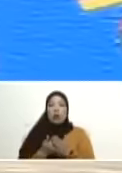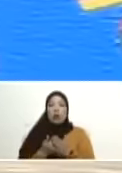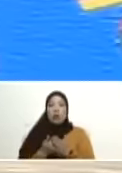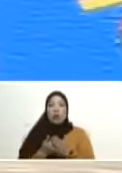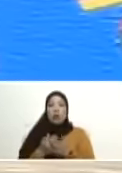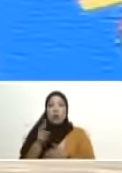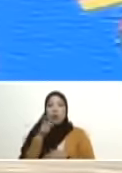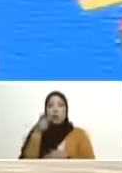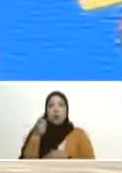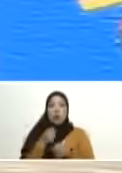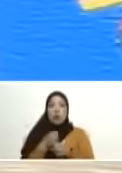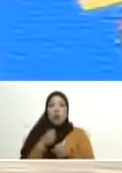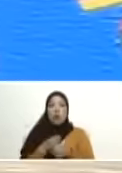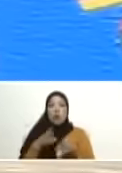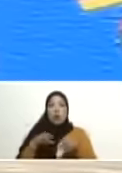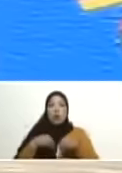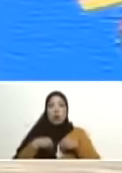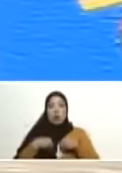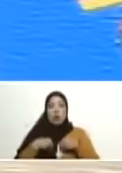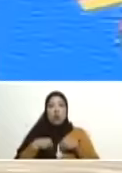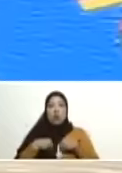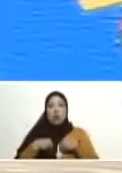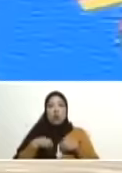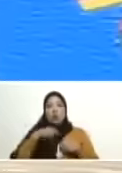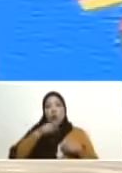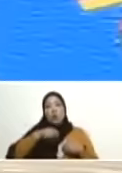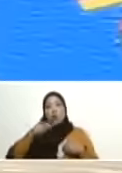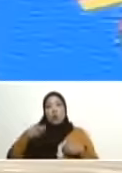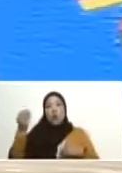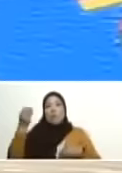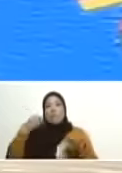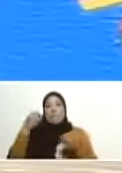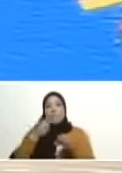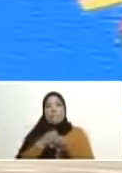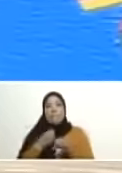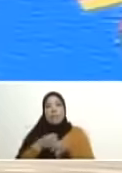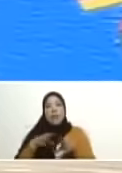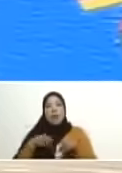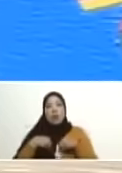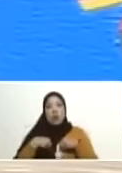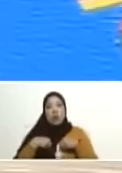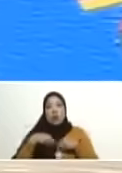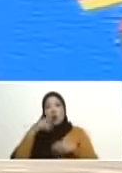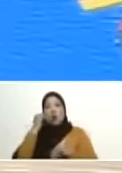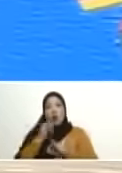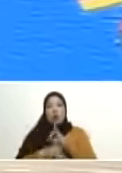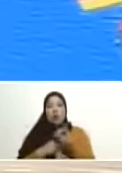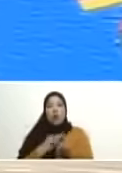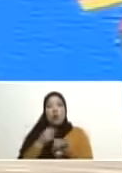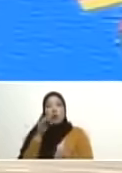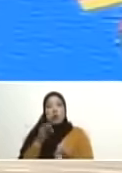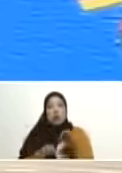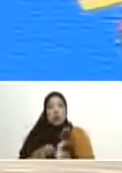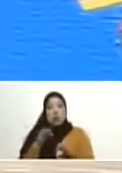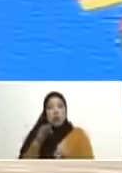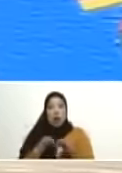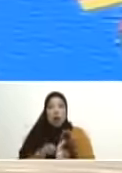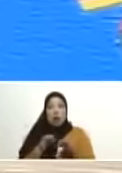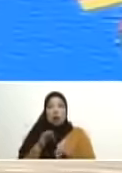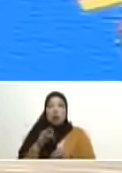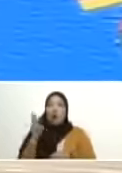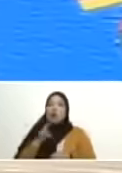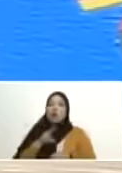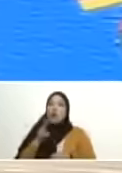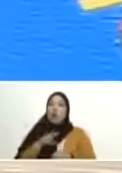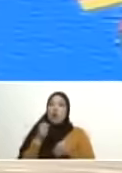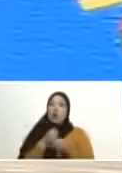y firmada y aceptada por las partes. Venezuela jamás aceptó la Corte Internacional de Justicia, porque jamás